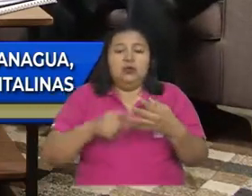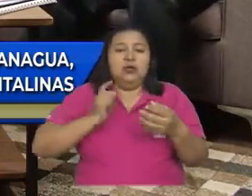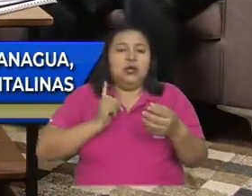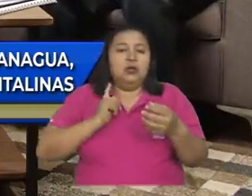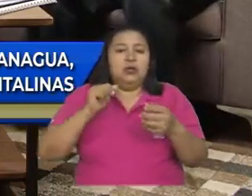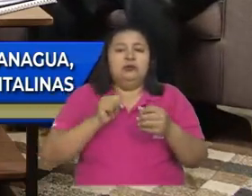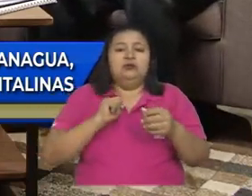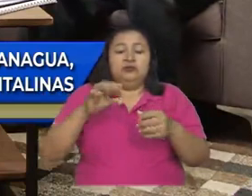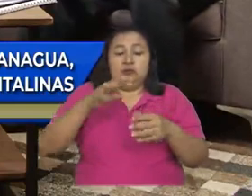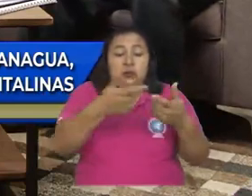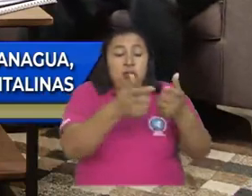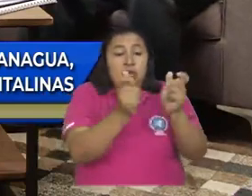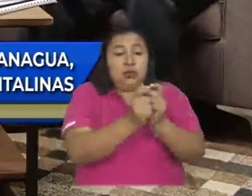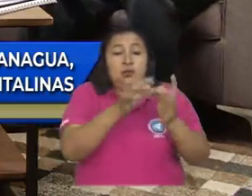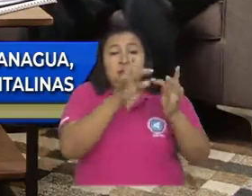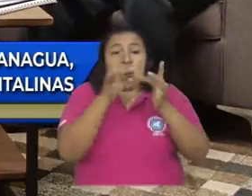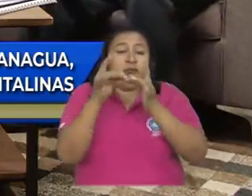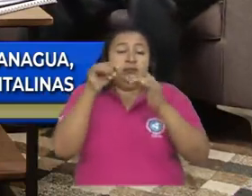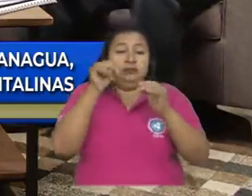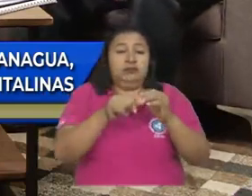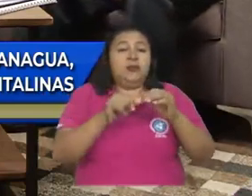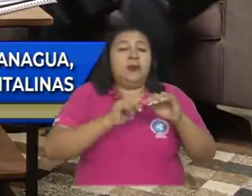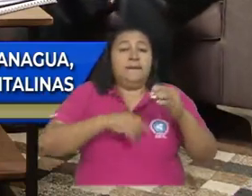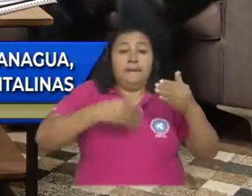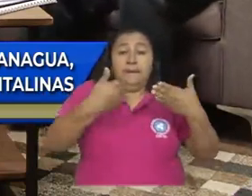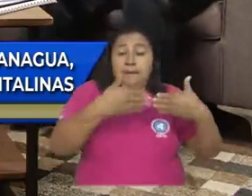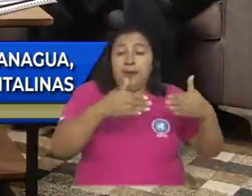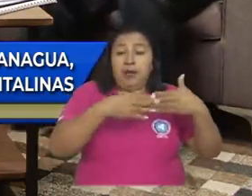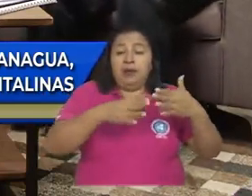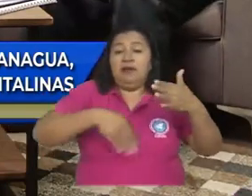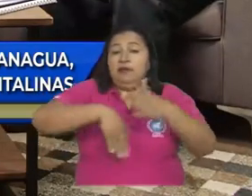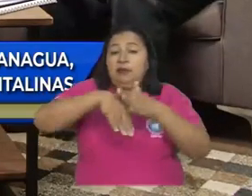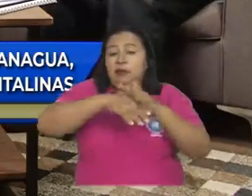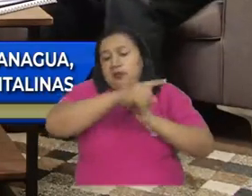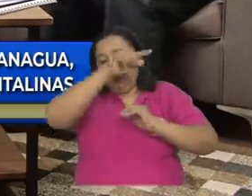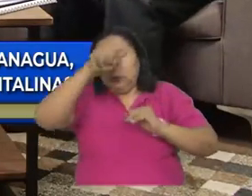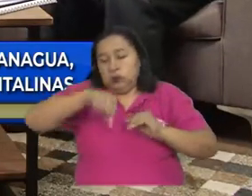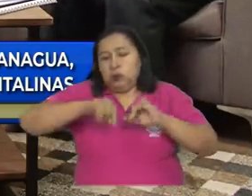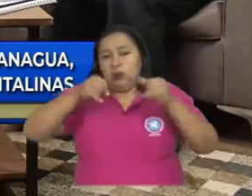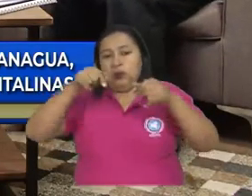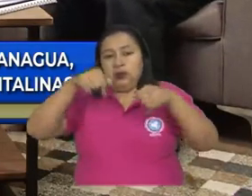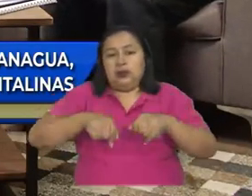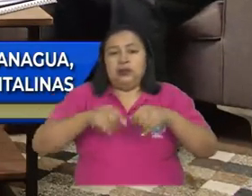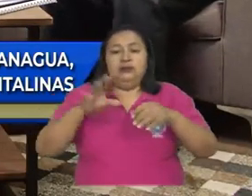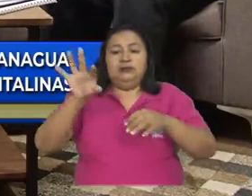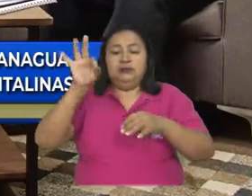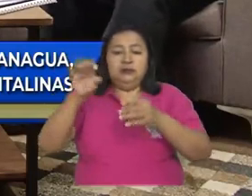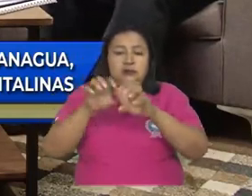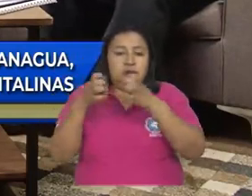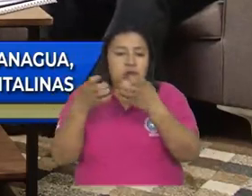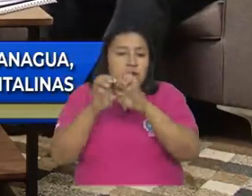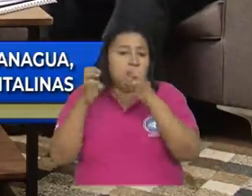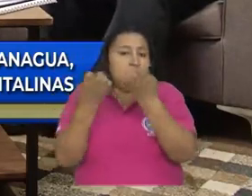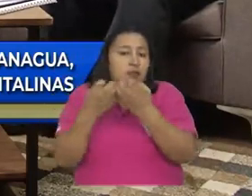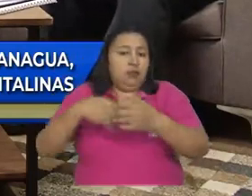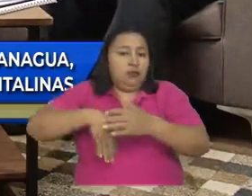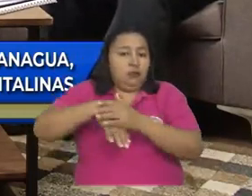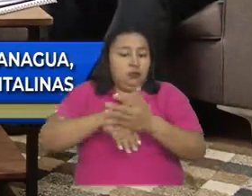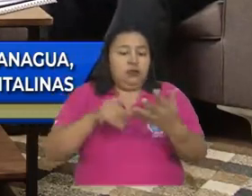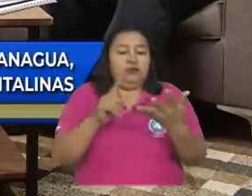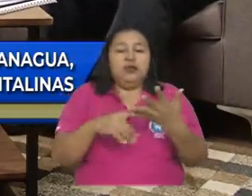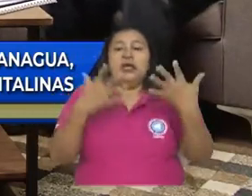de Panamá en fútbol, ya próximamente jugando aquí el primer partido internacional de la selección de fútbol. Ya se ganó